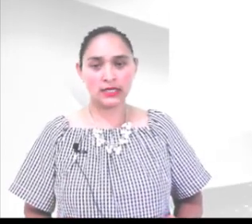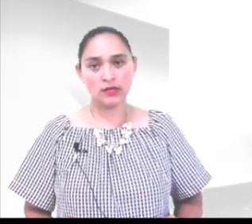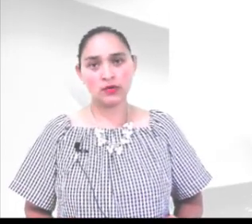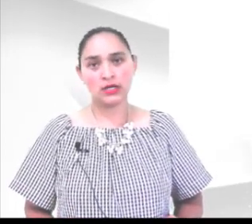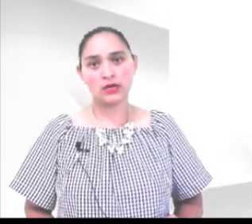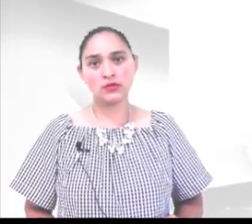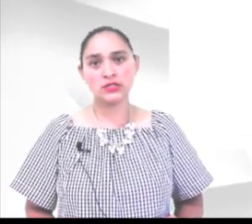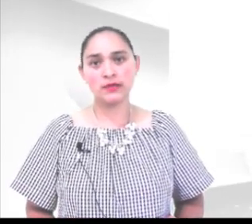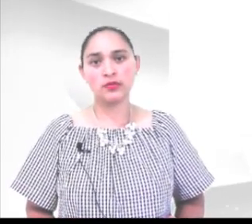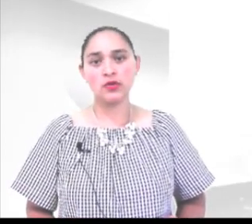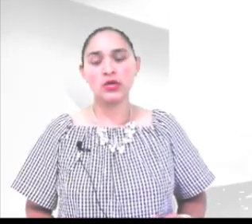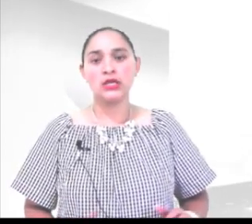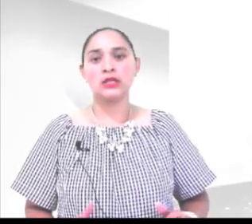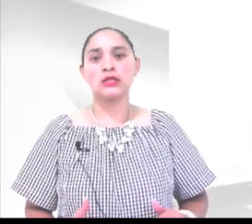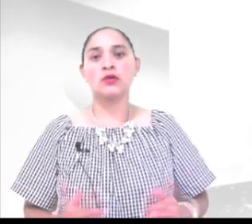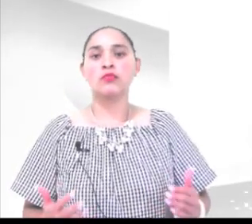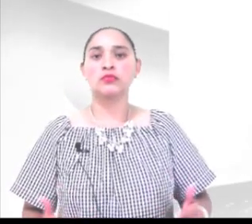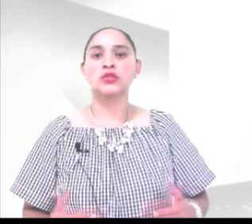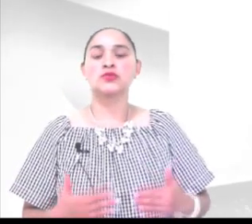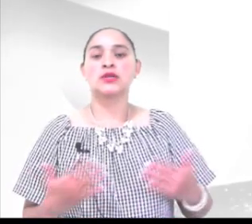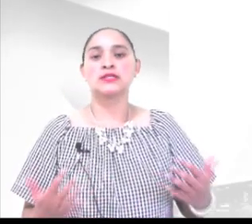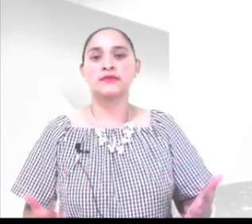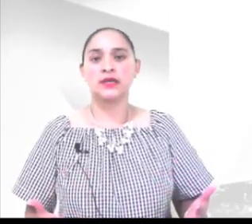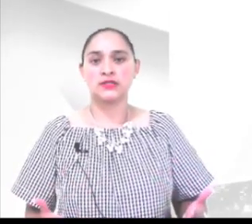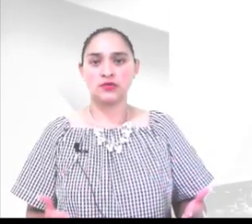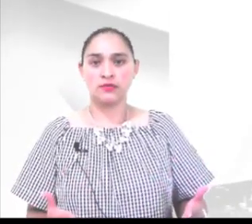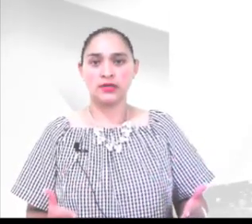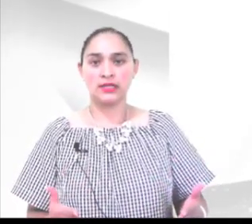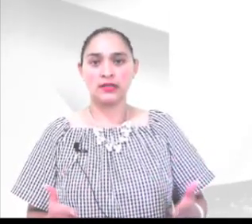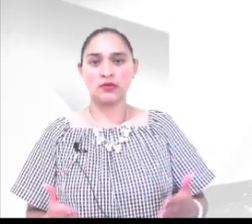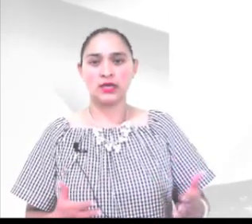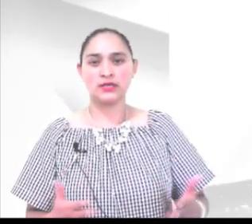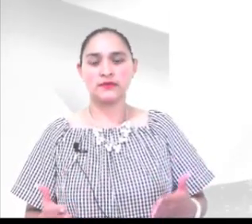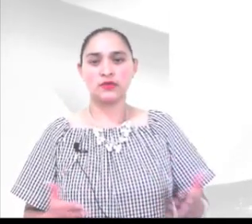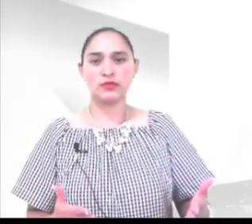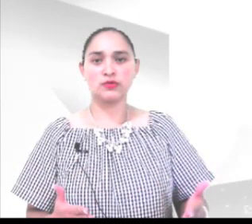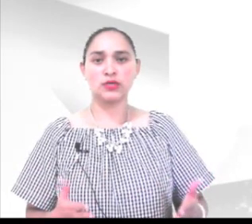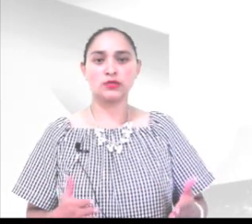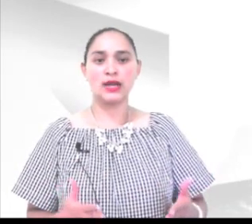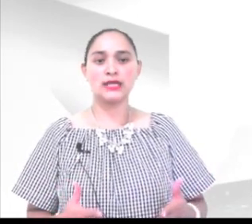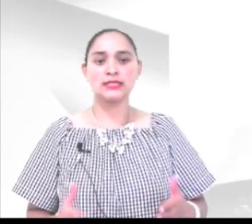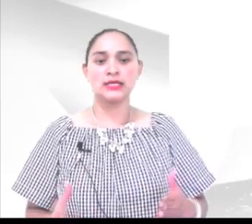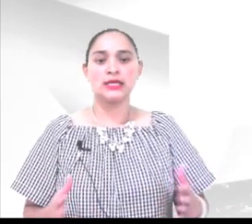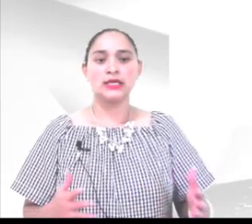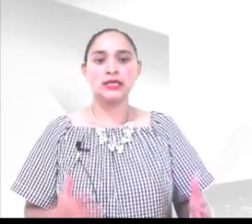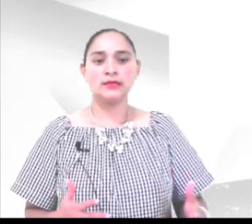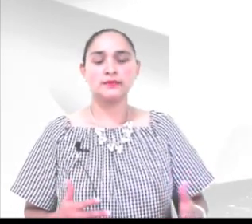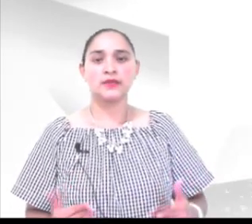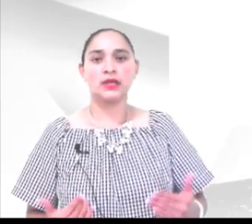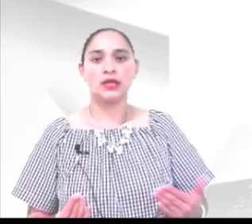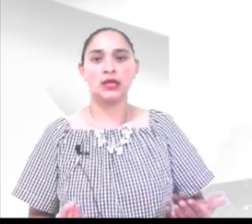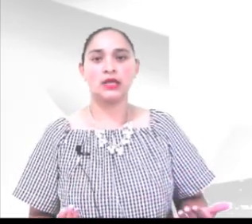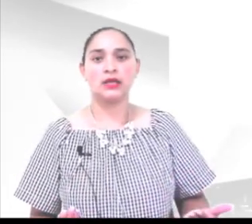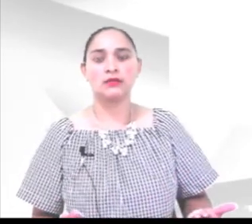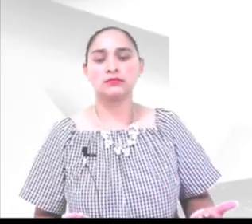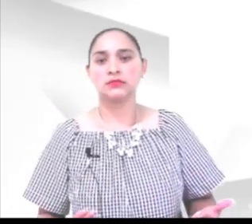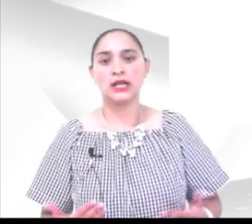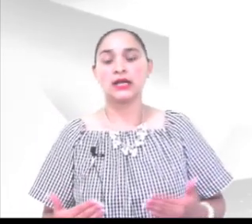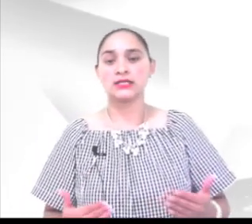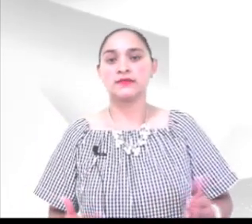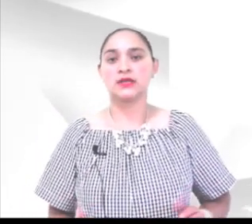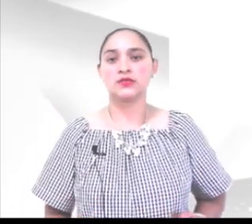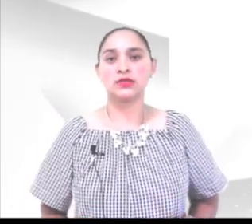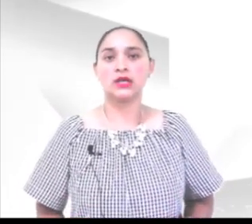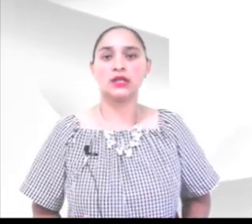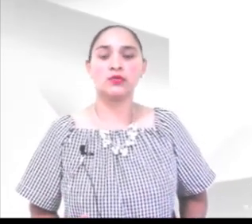estudiaron acerca de lo que era el concepto y de su clasificación, ¿verdad?, de lo que es fenómenos naturales y de